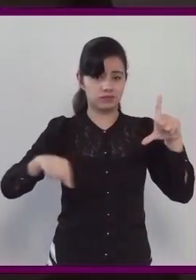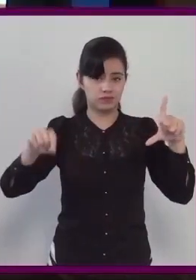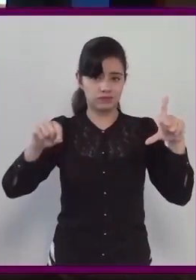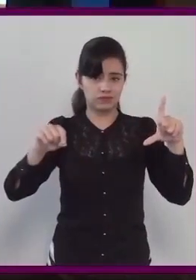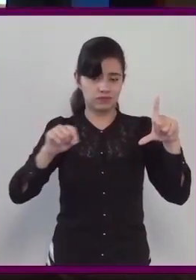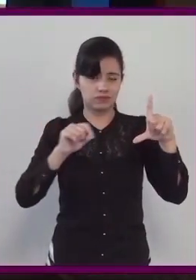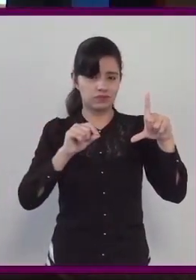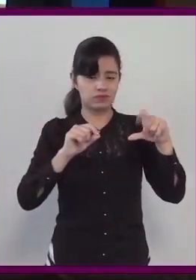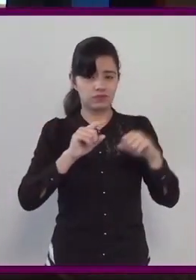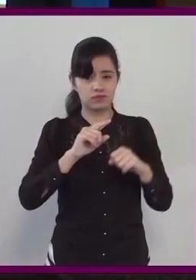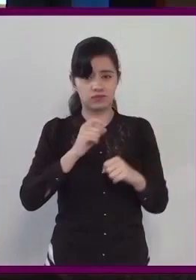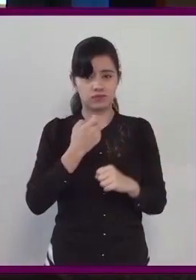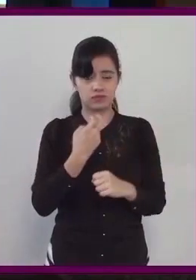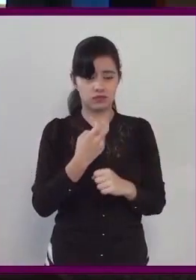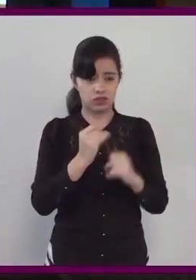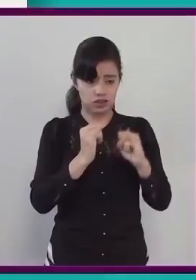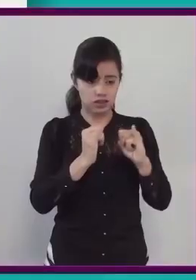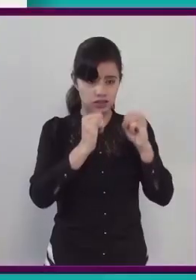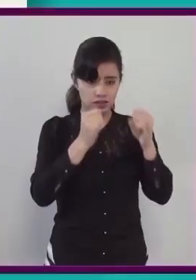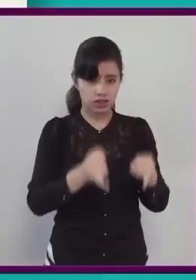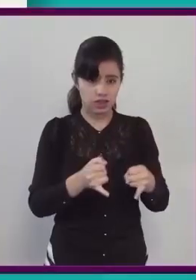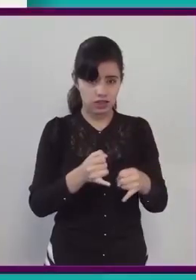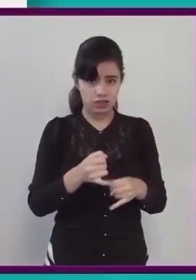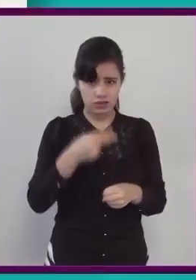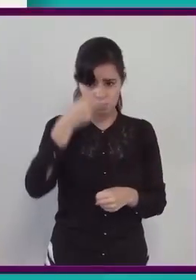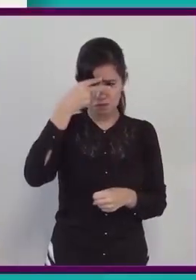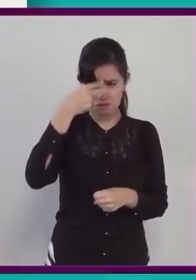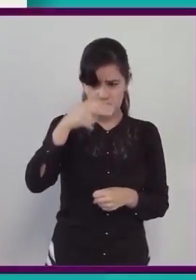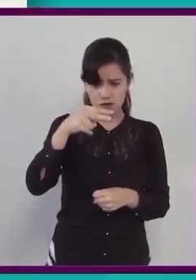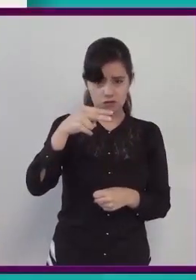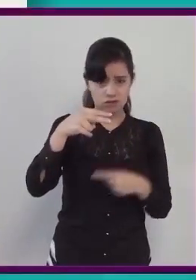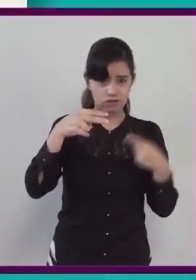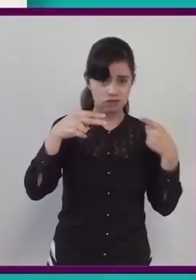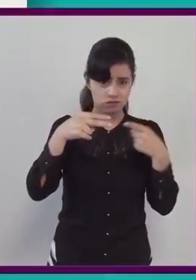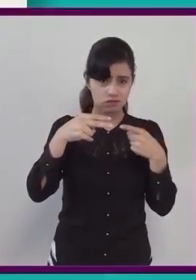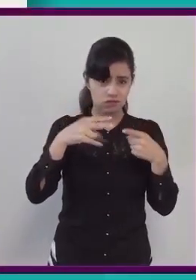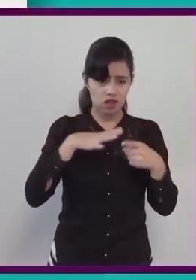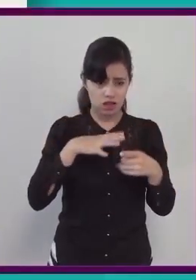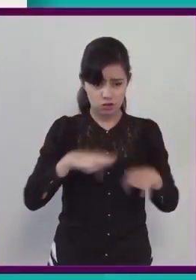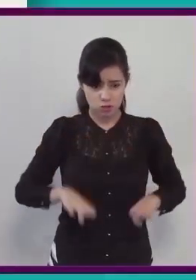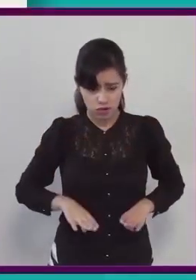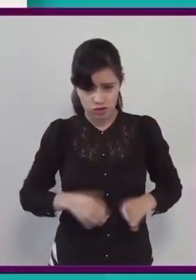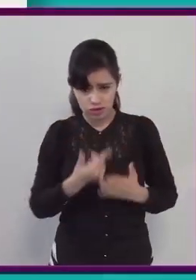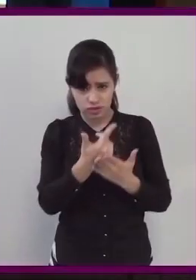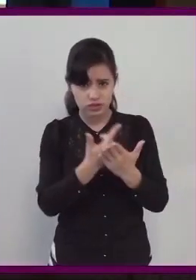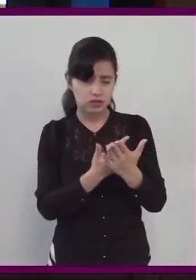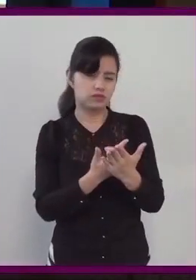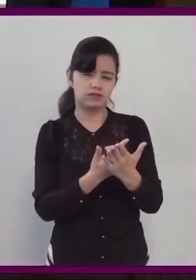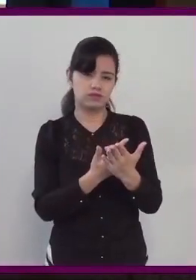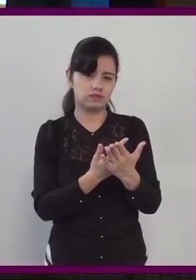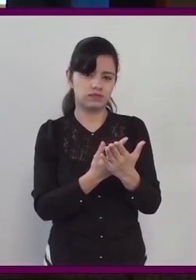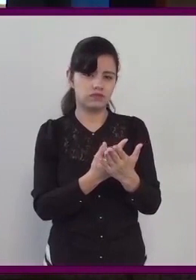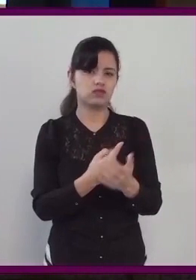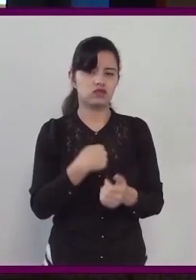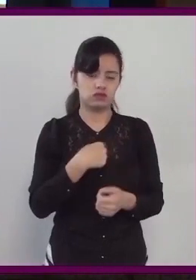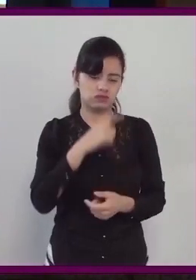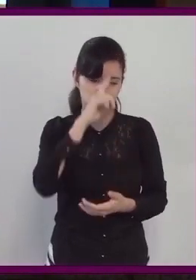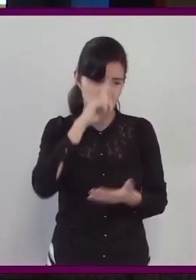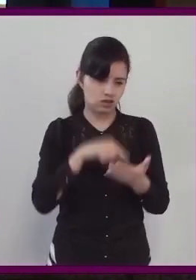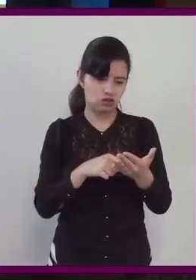Sí. Creo que es el resultado de un Estado-nación, ¿no? Creo que no hay